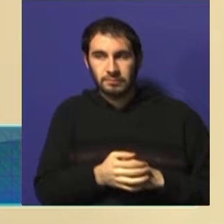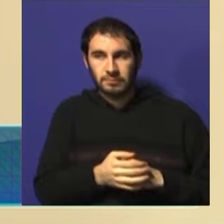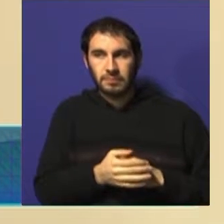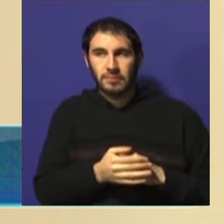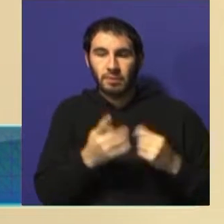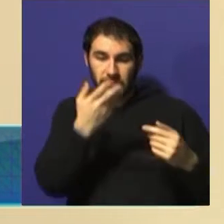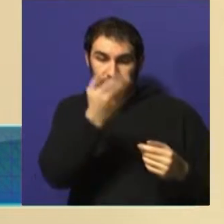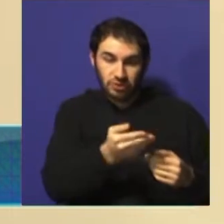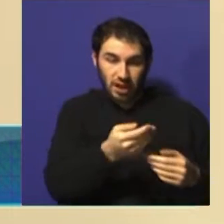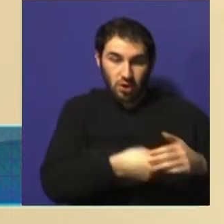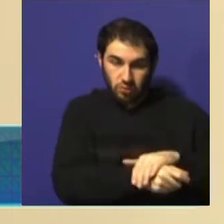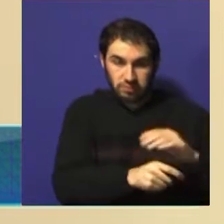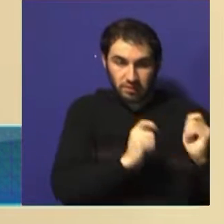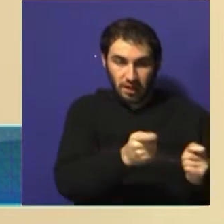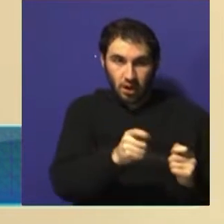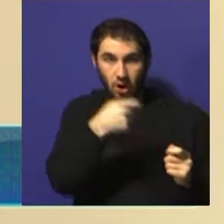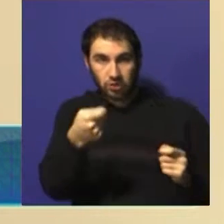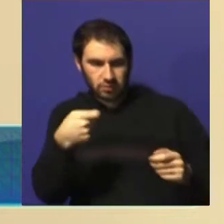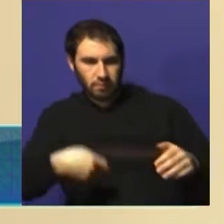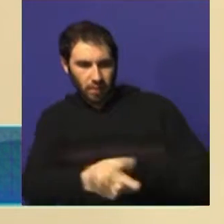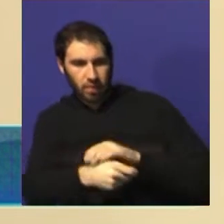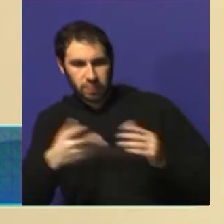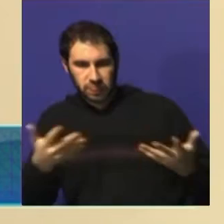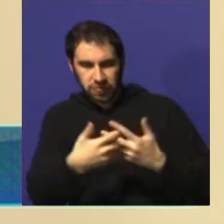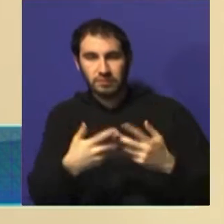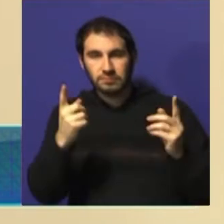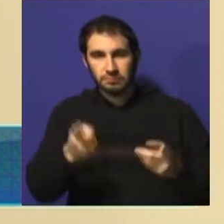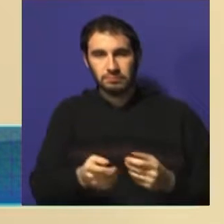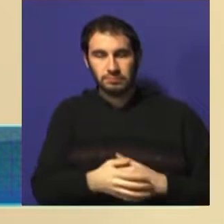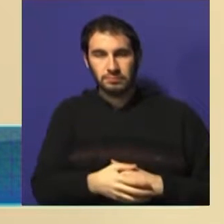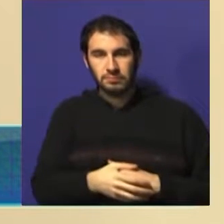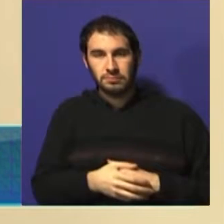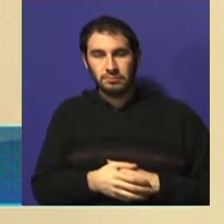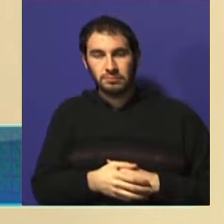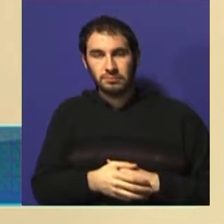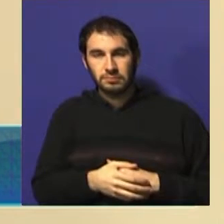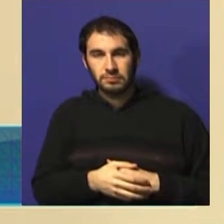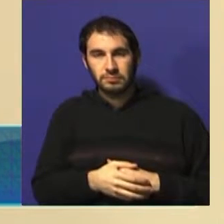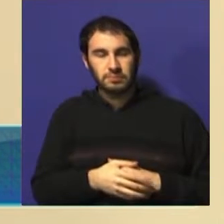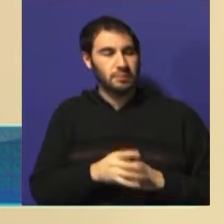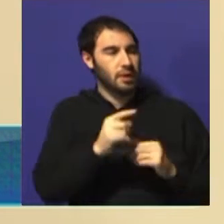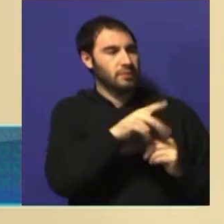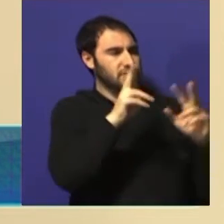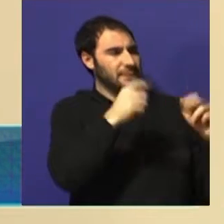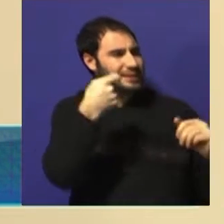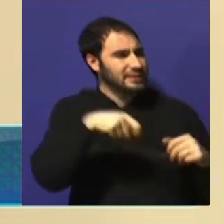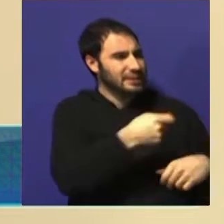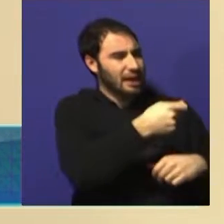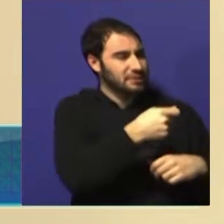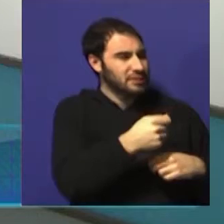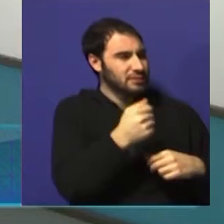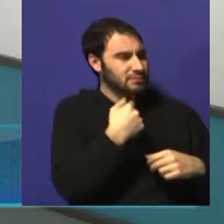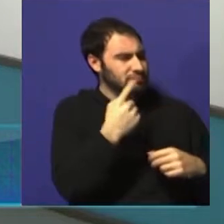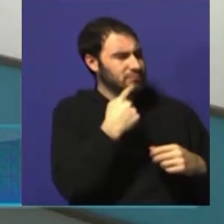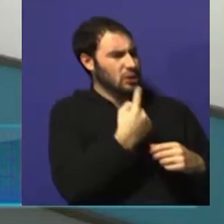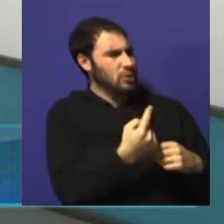factor corruptor y hay alguien que lo corrompe, digamos, que entra en el juego y que paga. Hablabas de trámite y se me despierta